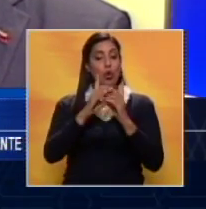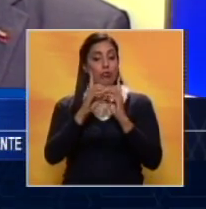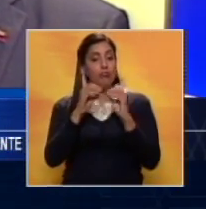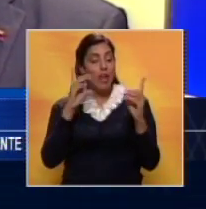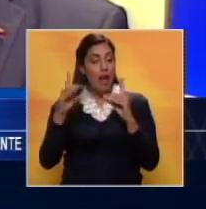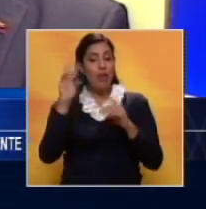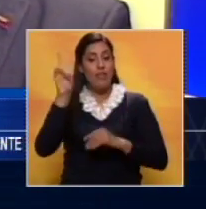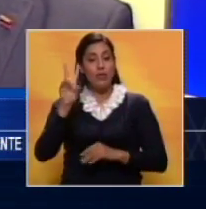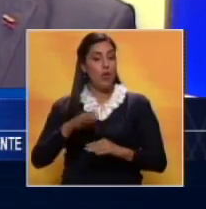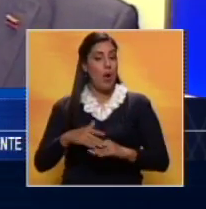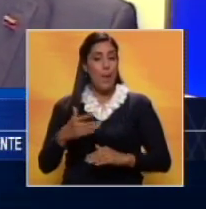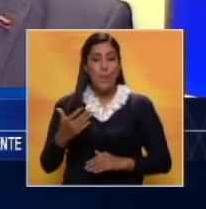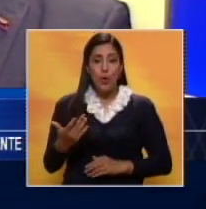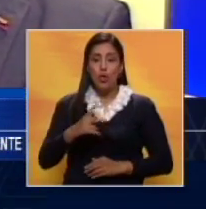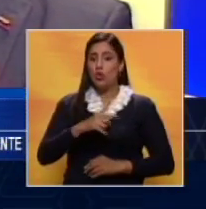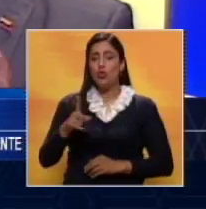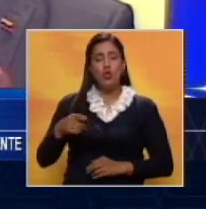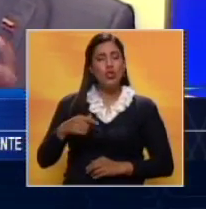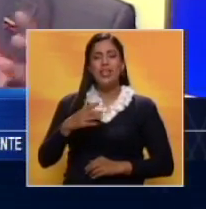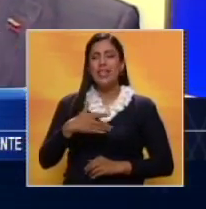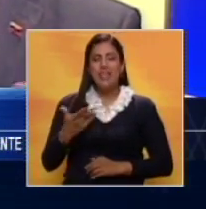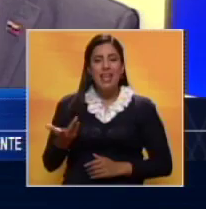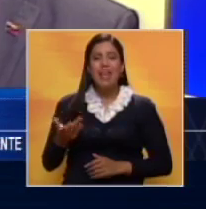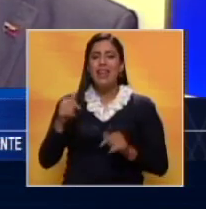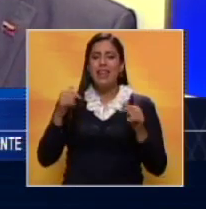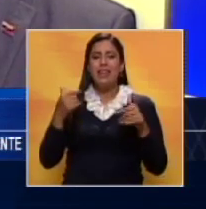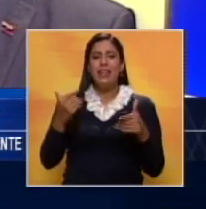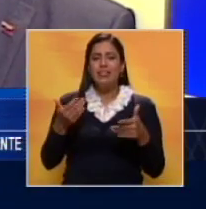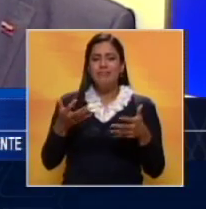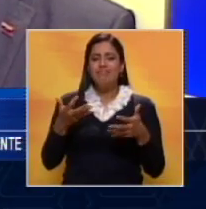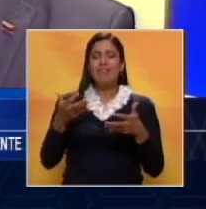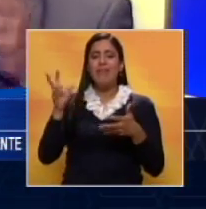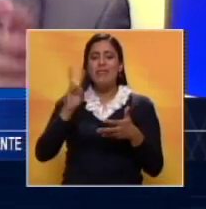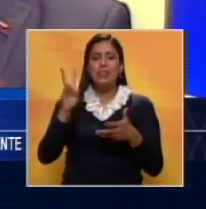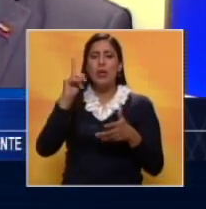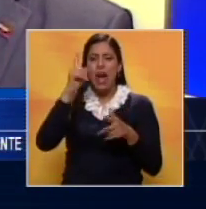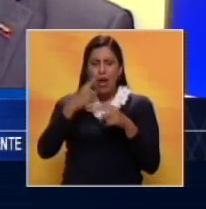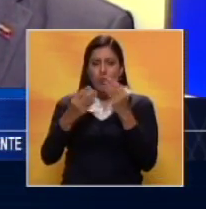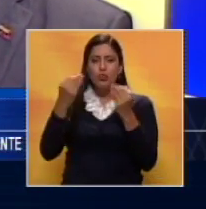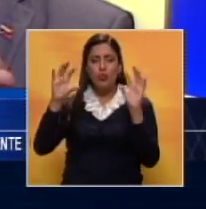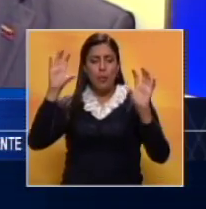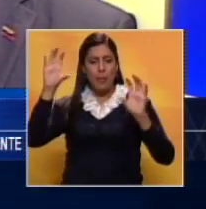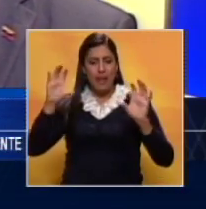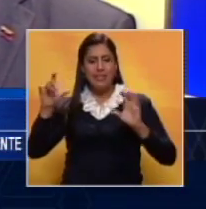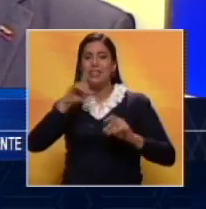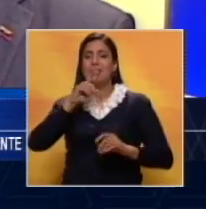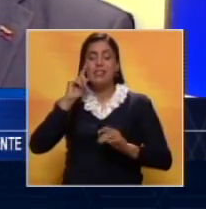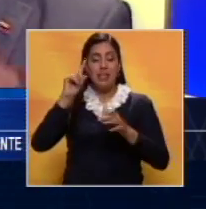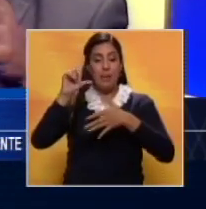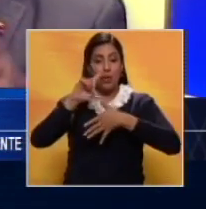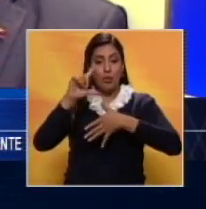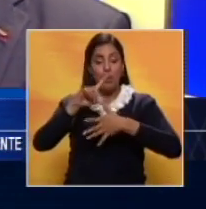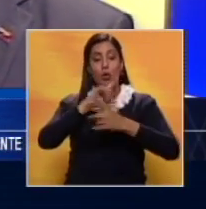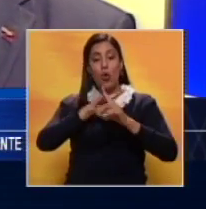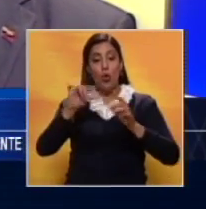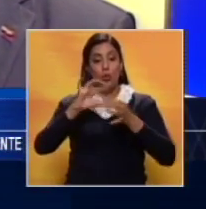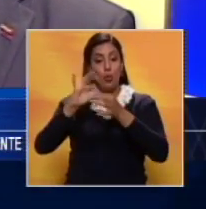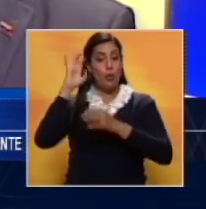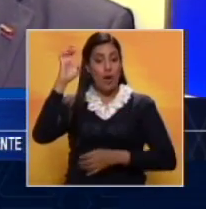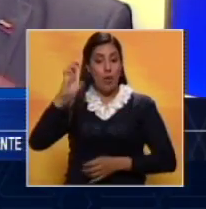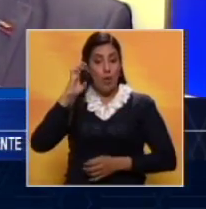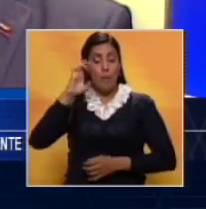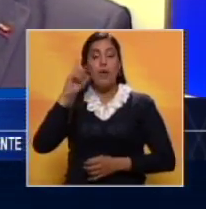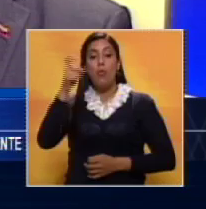en Venezuela, porque nosotros lo que estamos queriendo en Venezuela, y hay muchos países, no solamente en América Latina, sino en la Unión